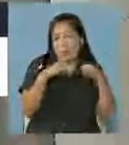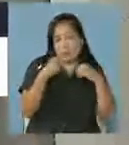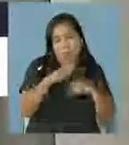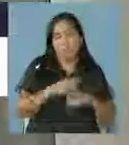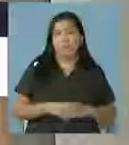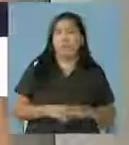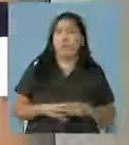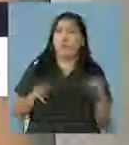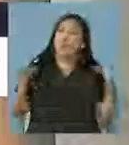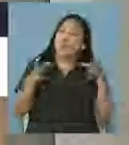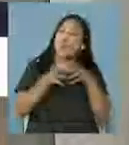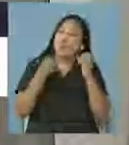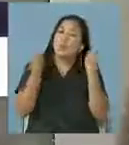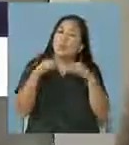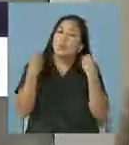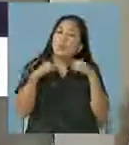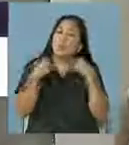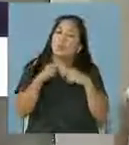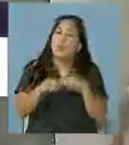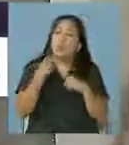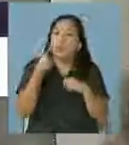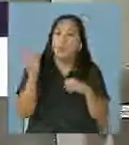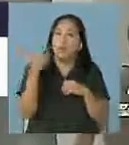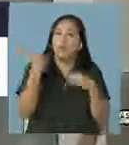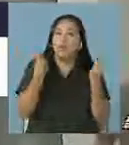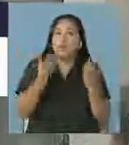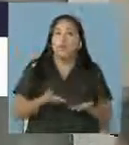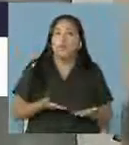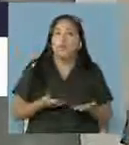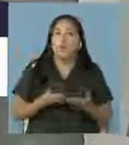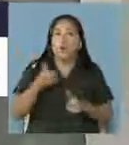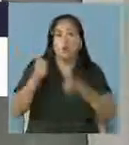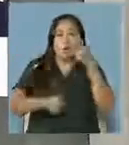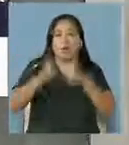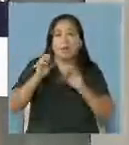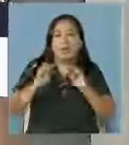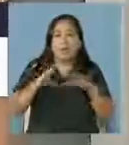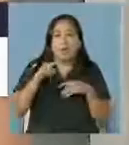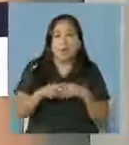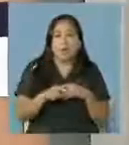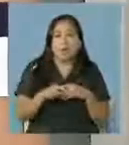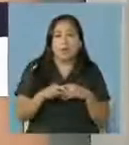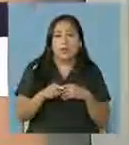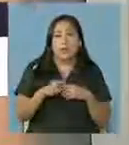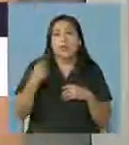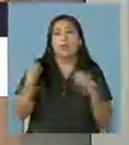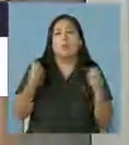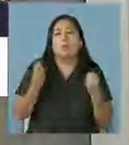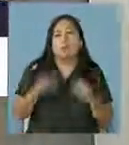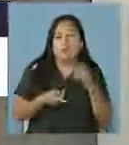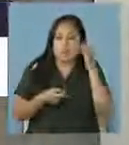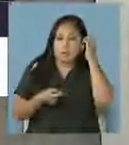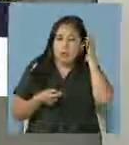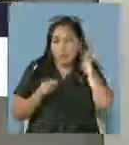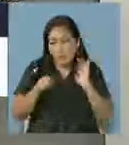eso somos un grupo entramos para que para estar todos en competencia de la mejor for y creo que el que entre